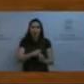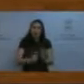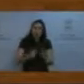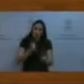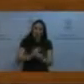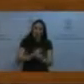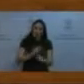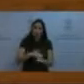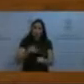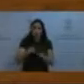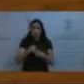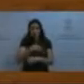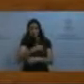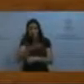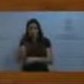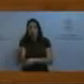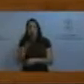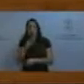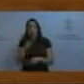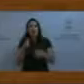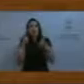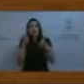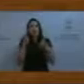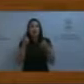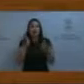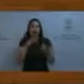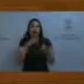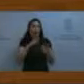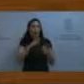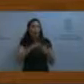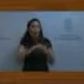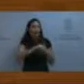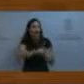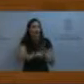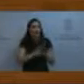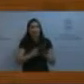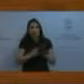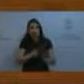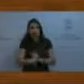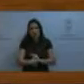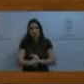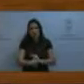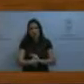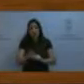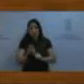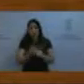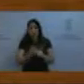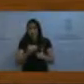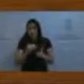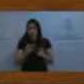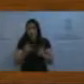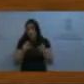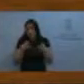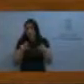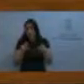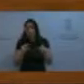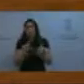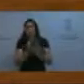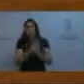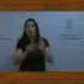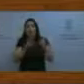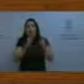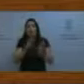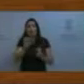resto de grupos políticos para salir de la teoría de lo que ustedes tienen montado. Mire, en esta parte concluyo en el capítulo de SOGEPSA,